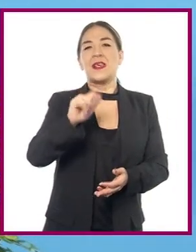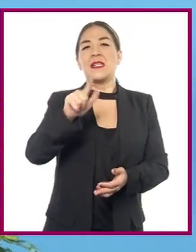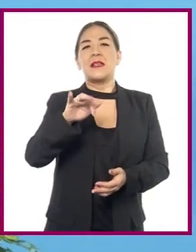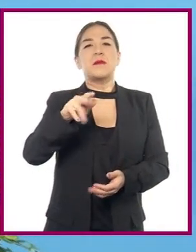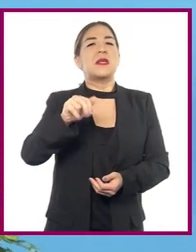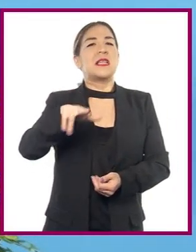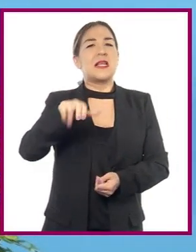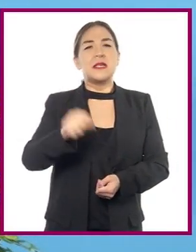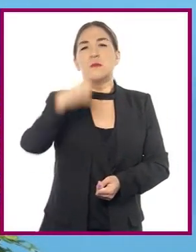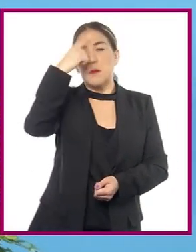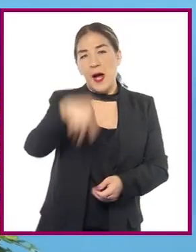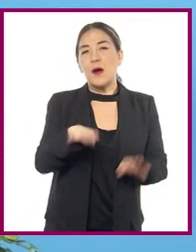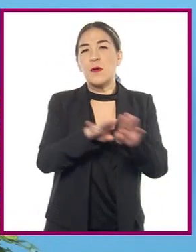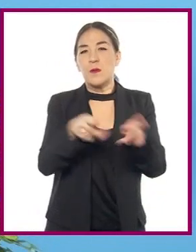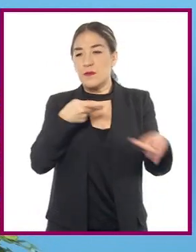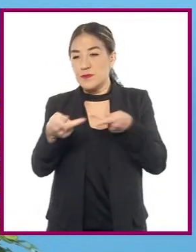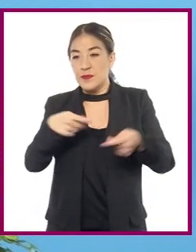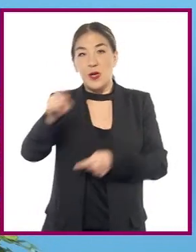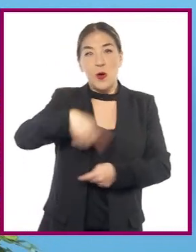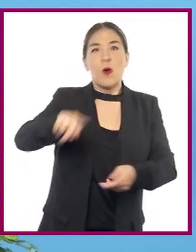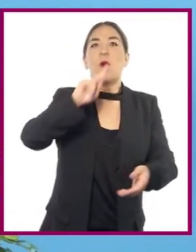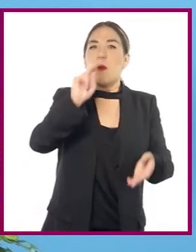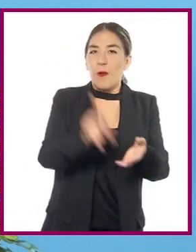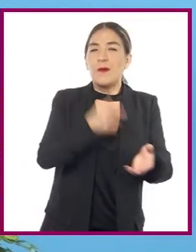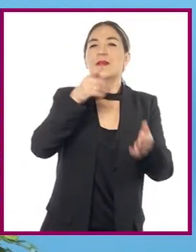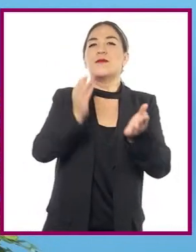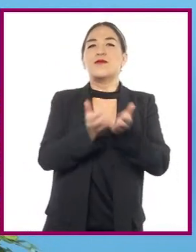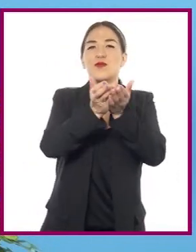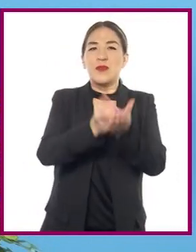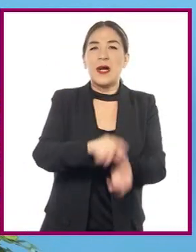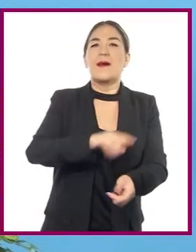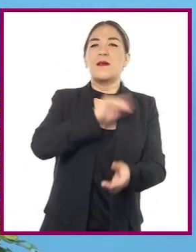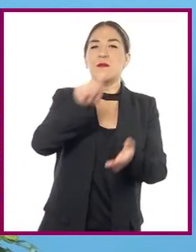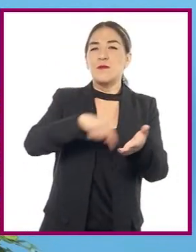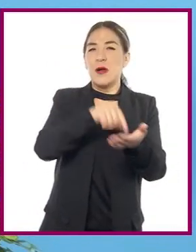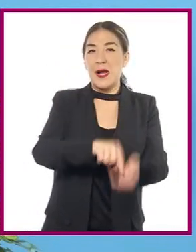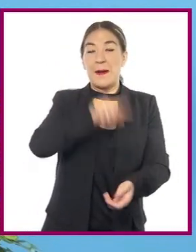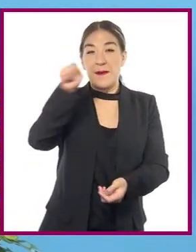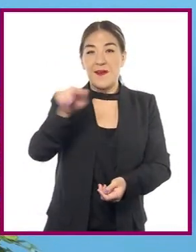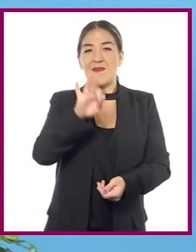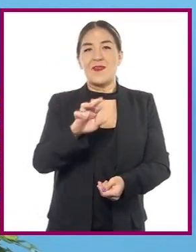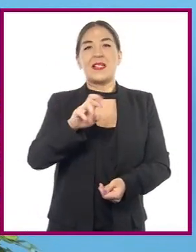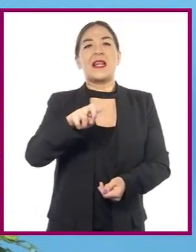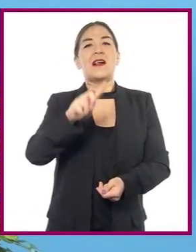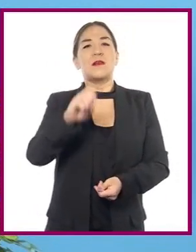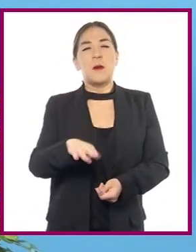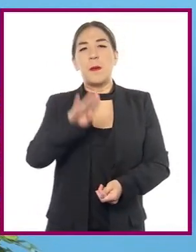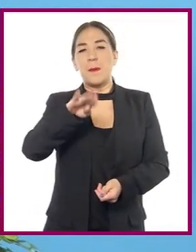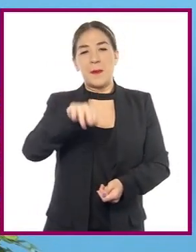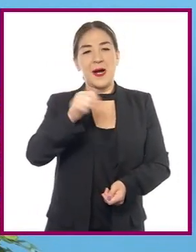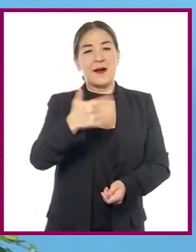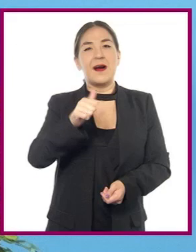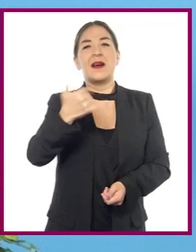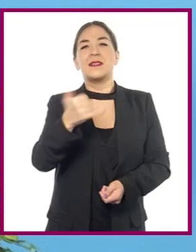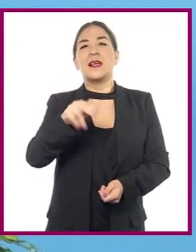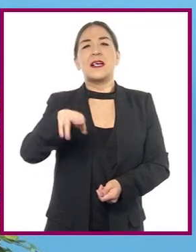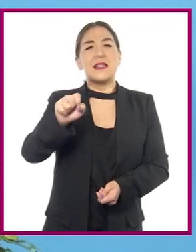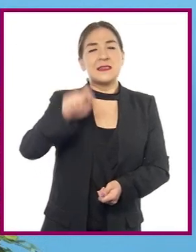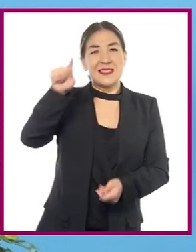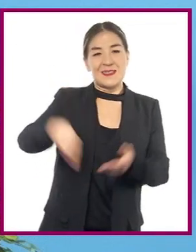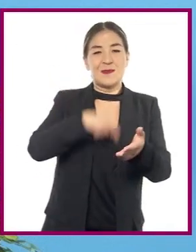se habían organizado otras expediciones como la de Fernando de Magallanes, quien en el viaje